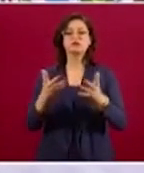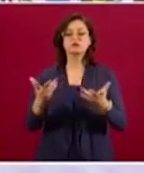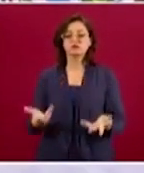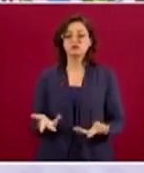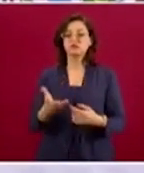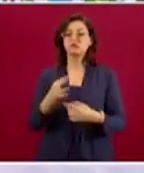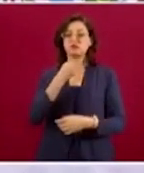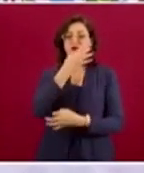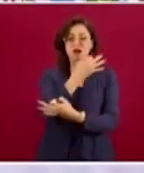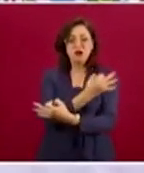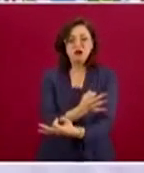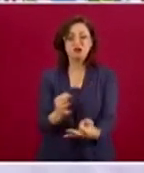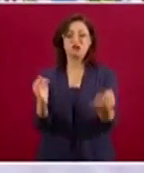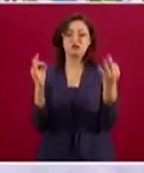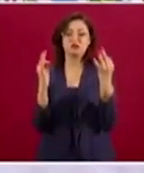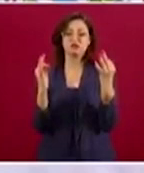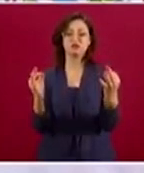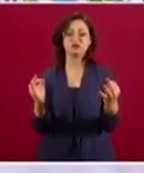expresarles